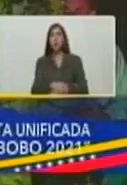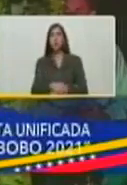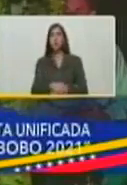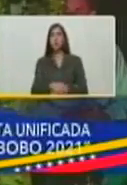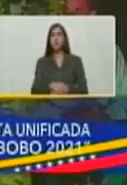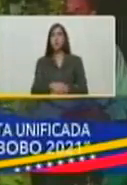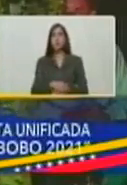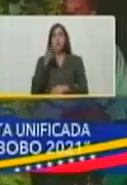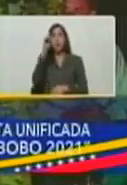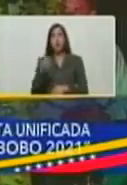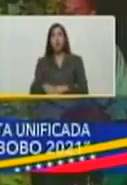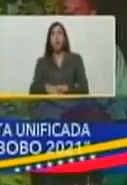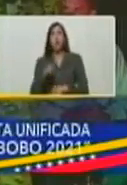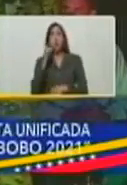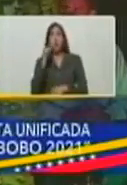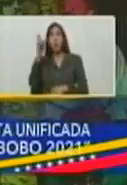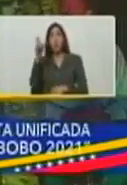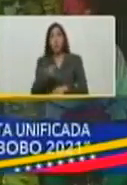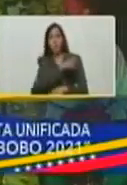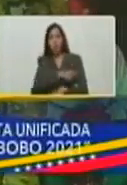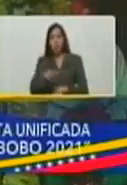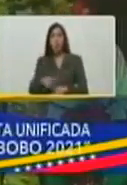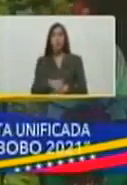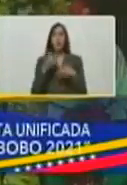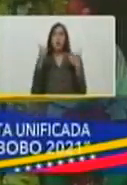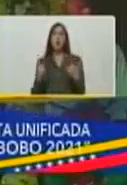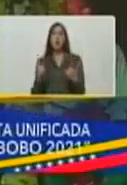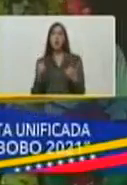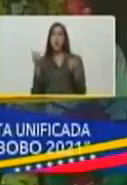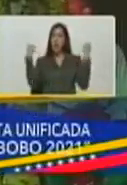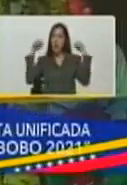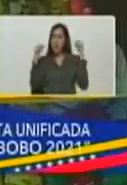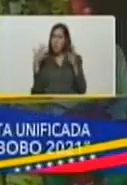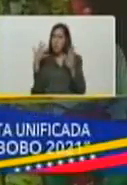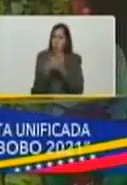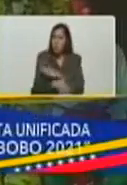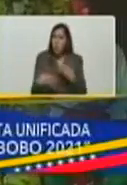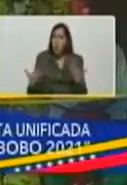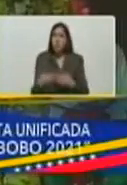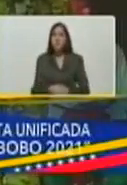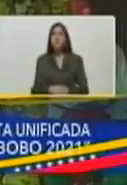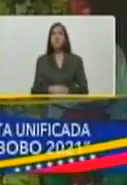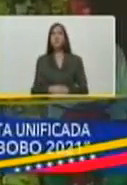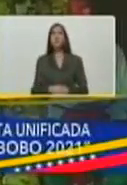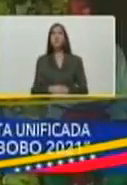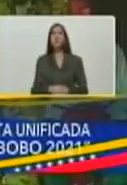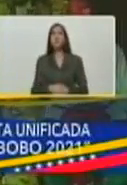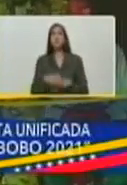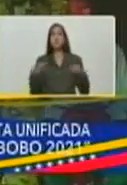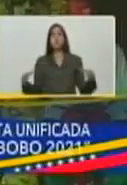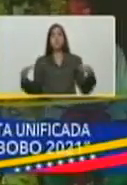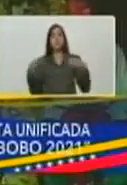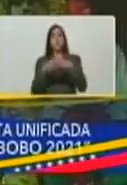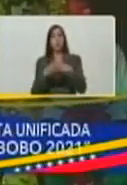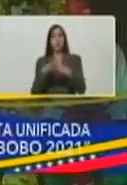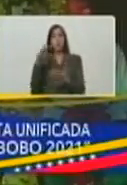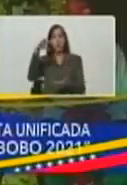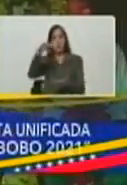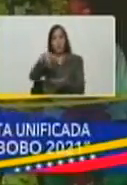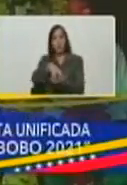de componentes. Es algo inédito que trajimos en este momento, en este ejercicio, con la presencia de todos los comandantes de componentes, todo el Estado